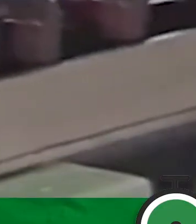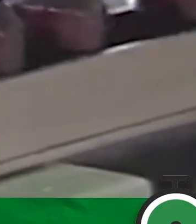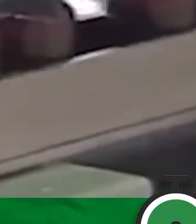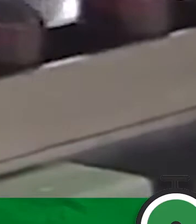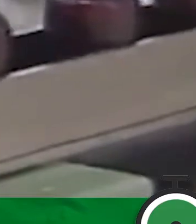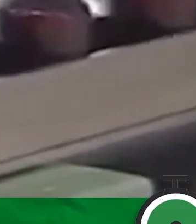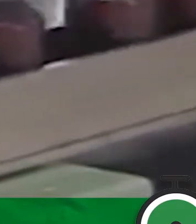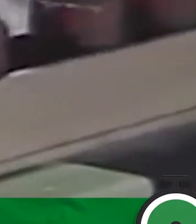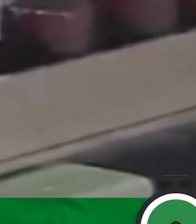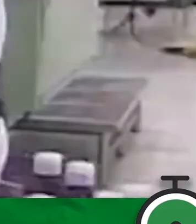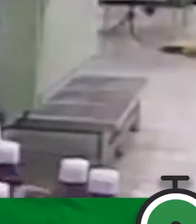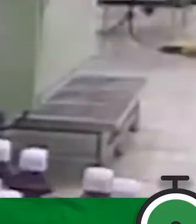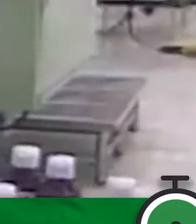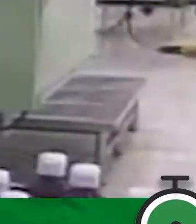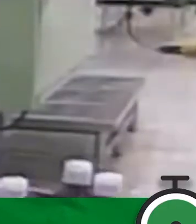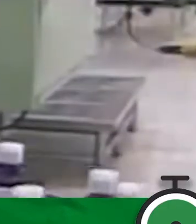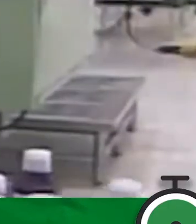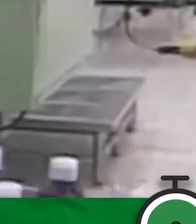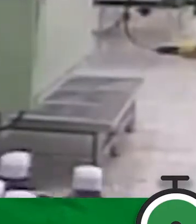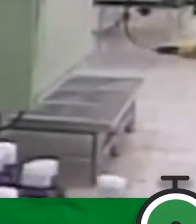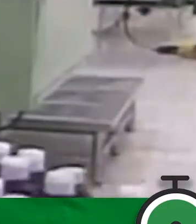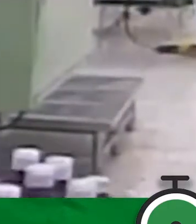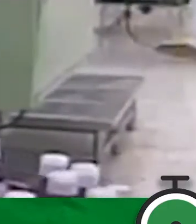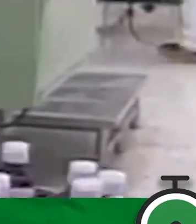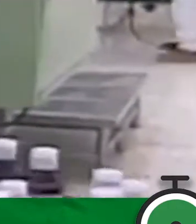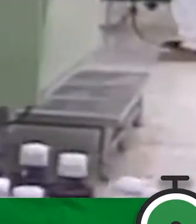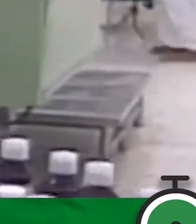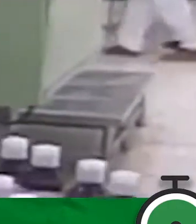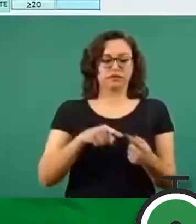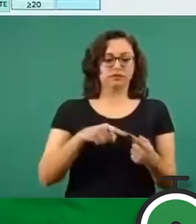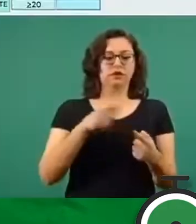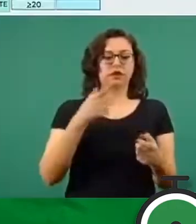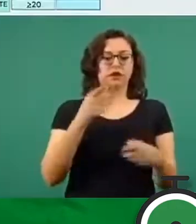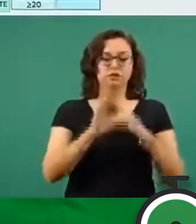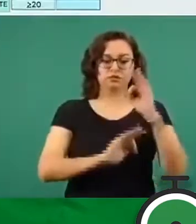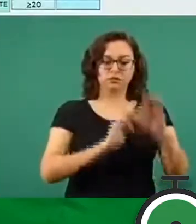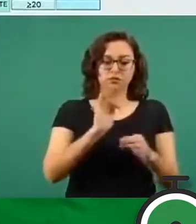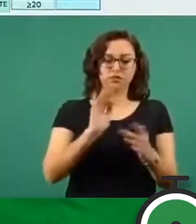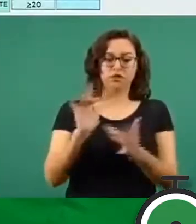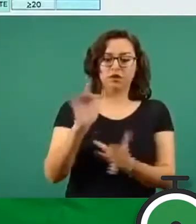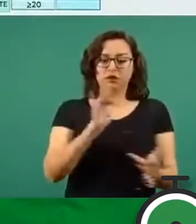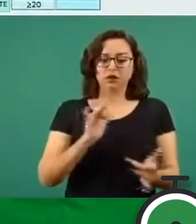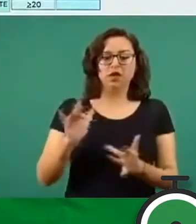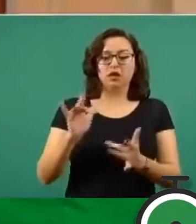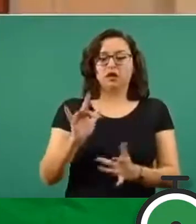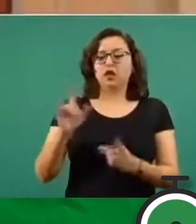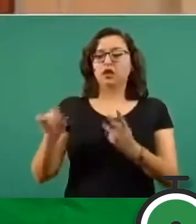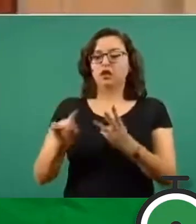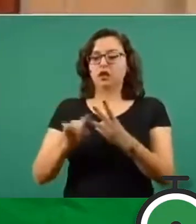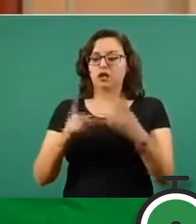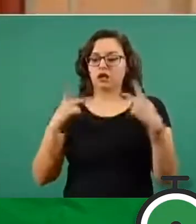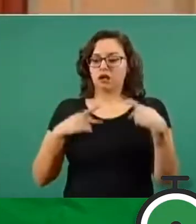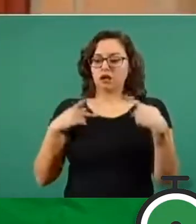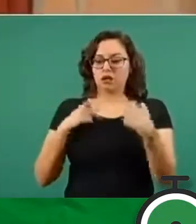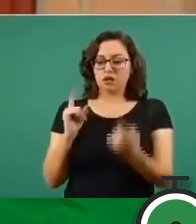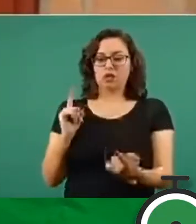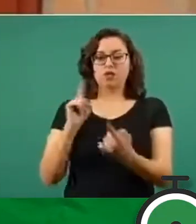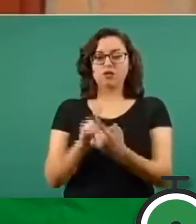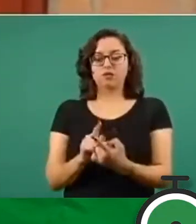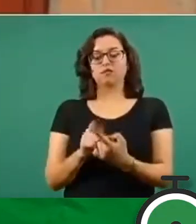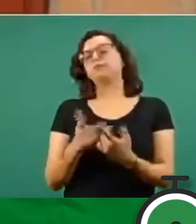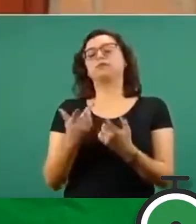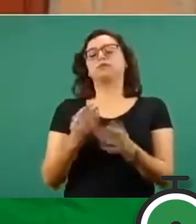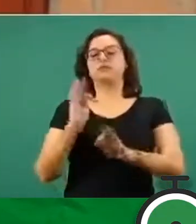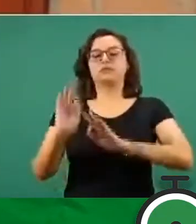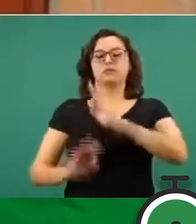de medicamentos, sin asumir la culpa que es solo de su equipo, pues en Coahuila el secretario estatal de Salud, el doctor Roberto Bernal, impulsa la